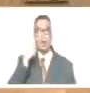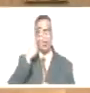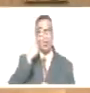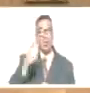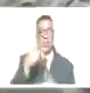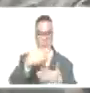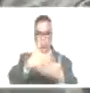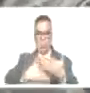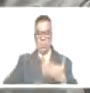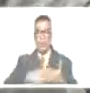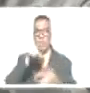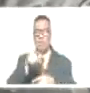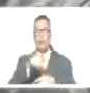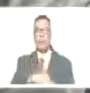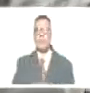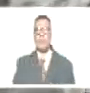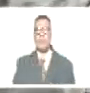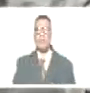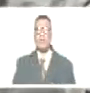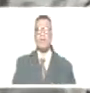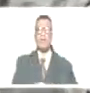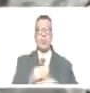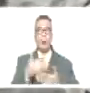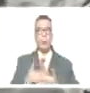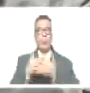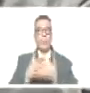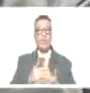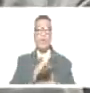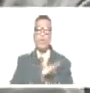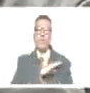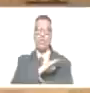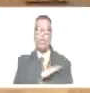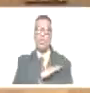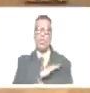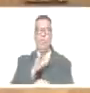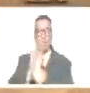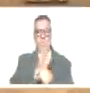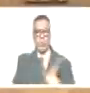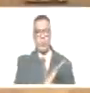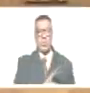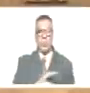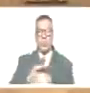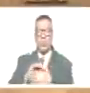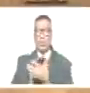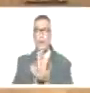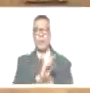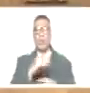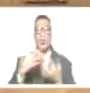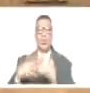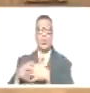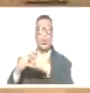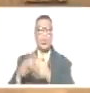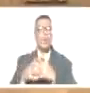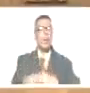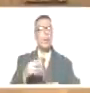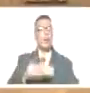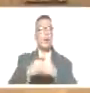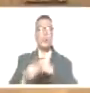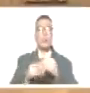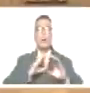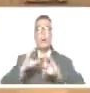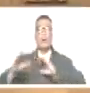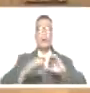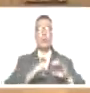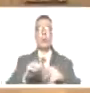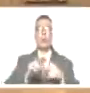usted en que me propone sea yo el protector de la compañía que se va a establecer para la comunicación de los dos